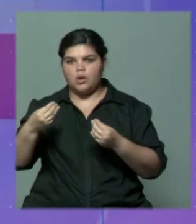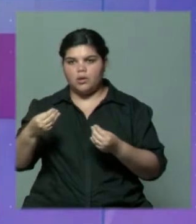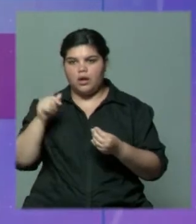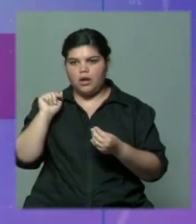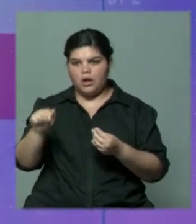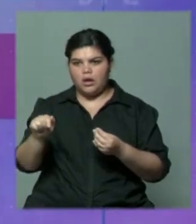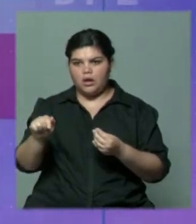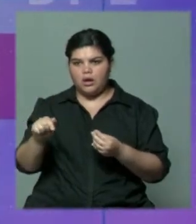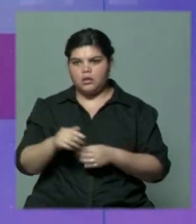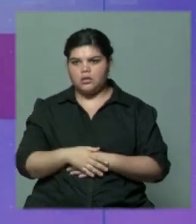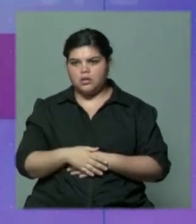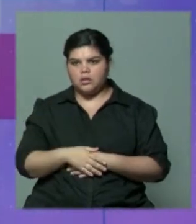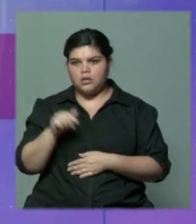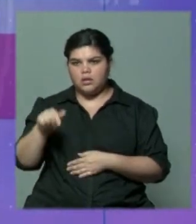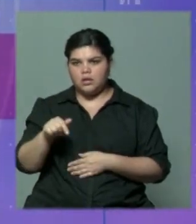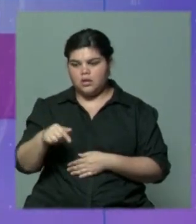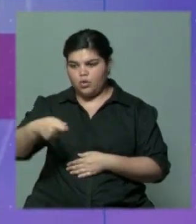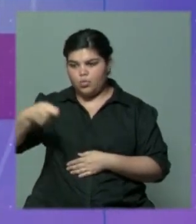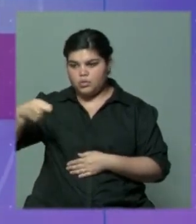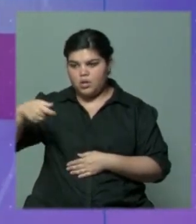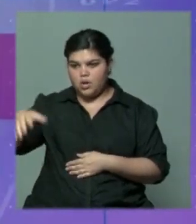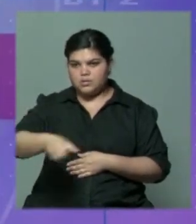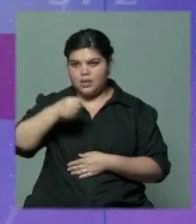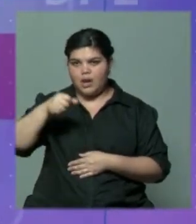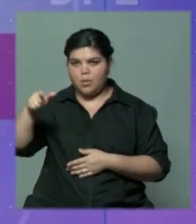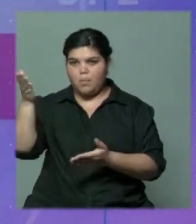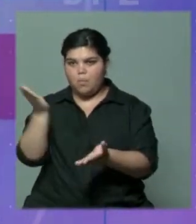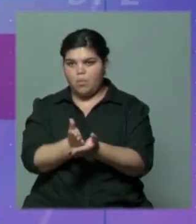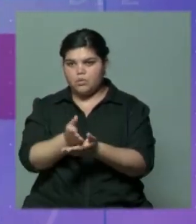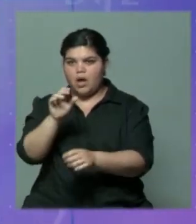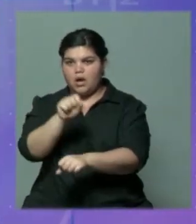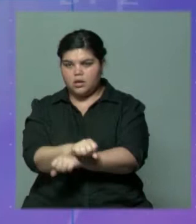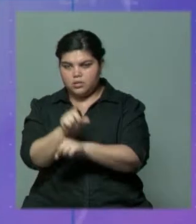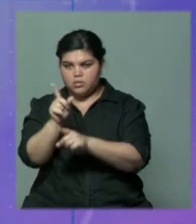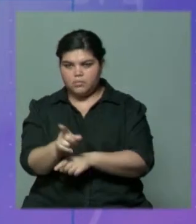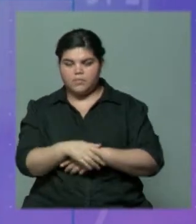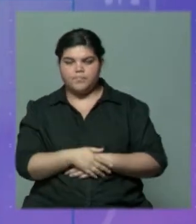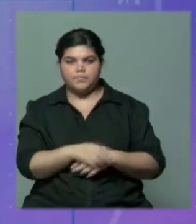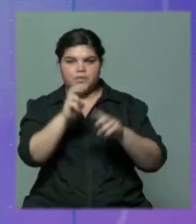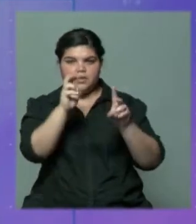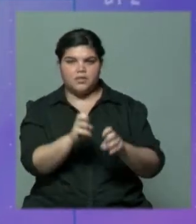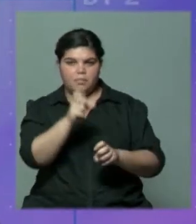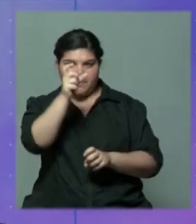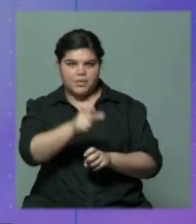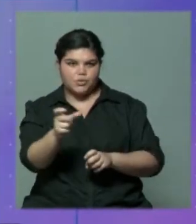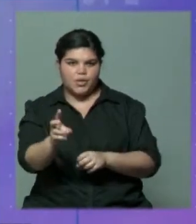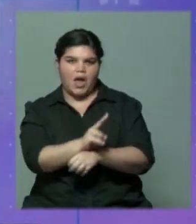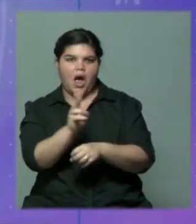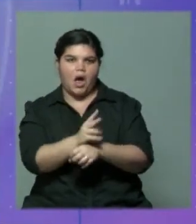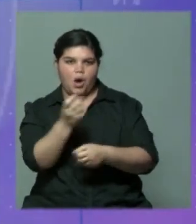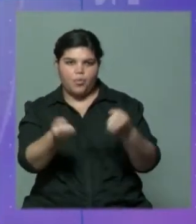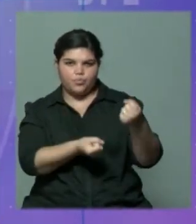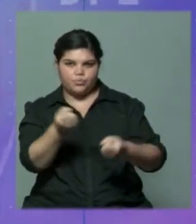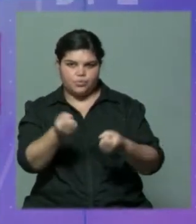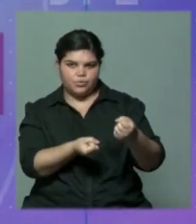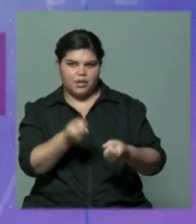a imponer una multa y un arresto. El tema de los trapitos es el tema más recurrente dentro de las quejas, que lo que vamos a hacer es